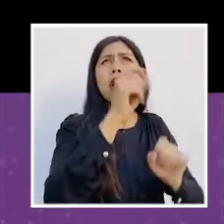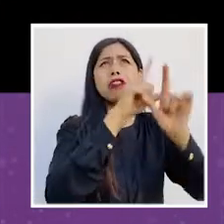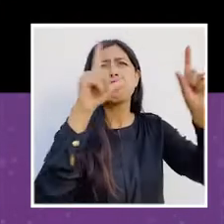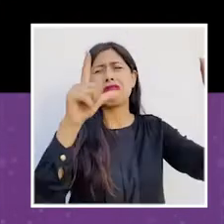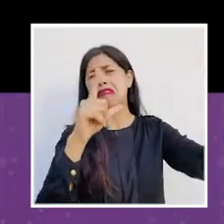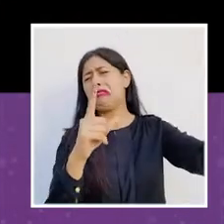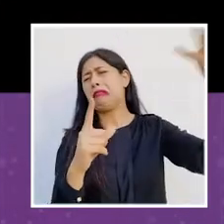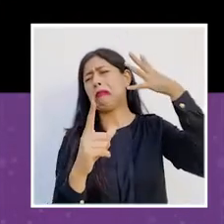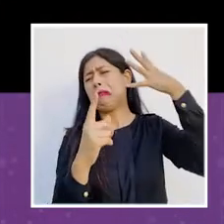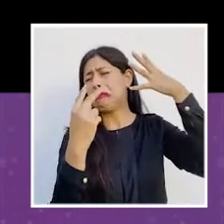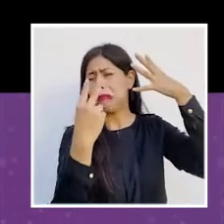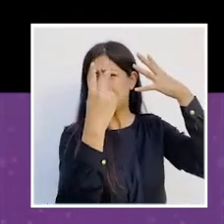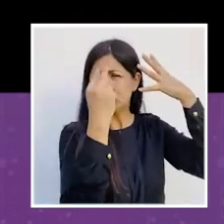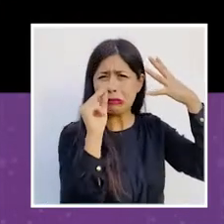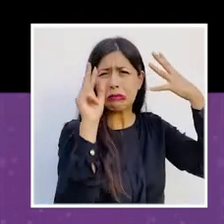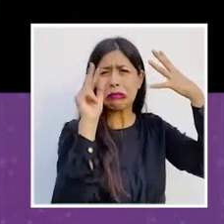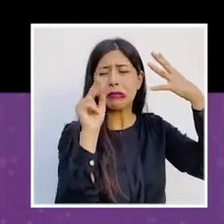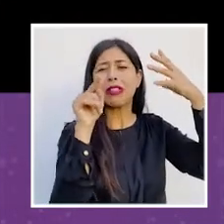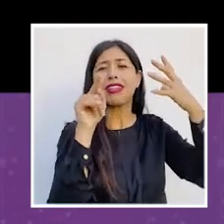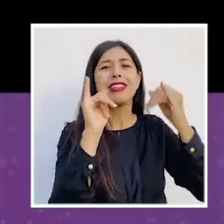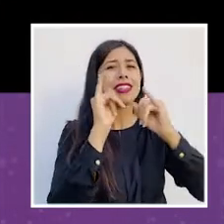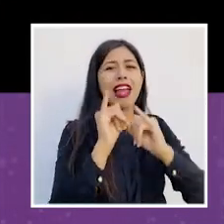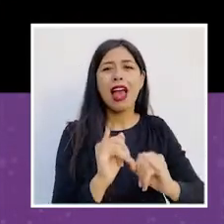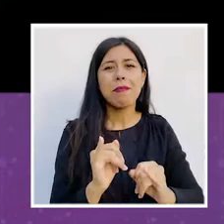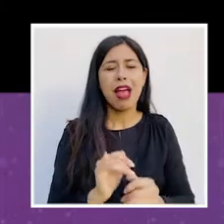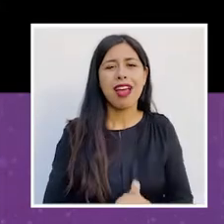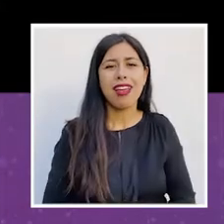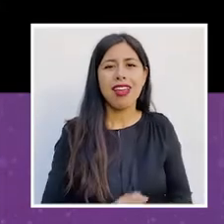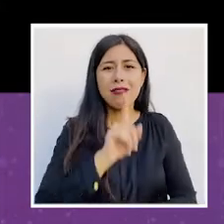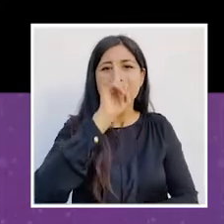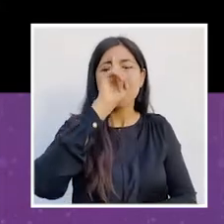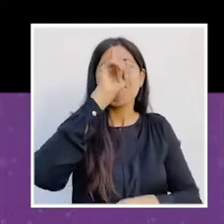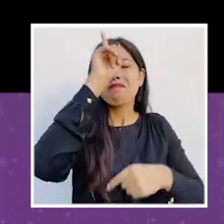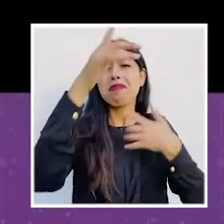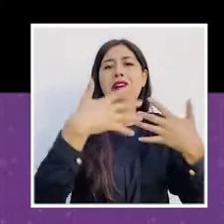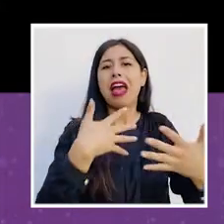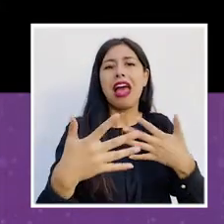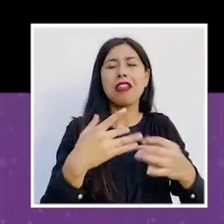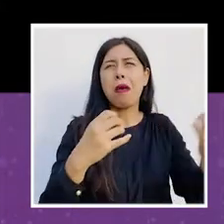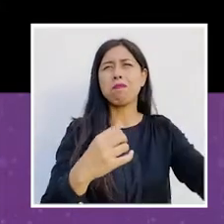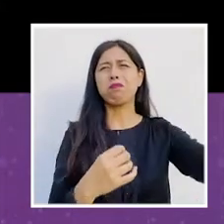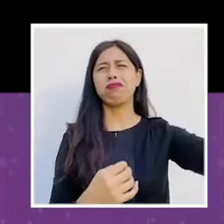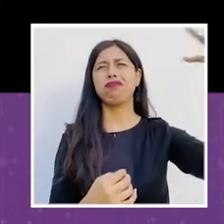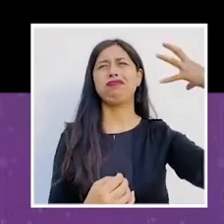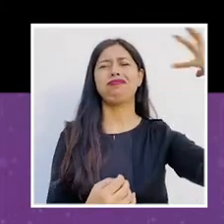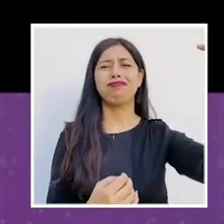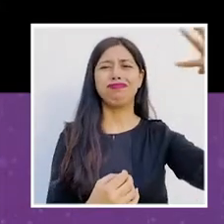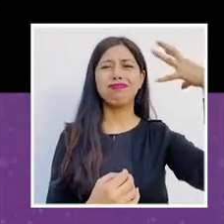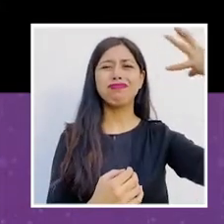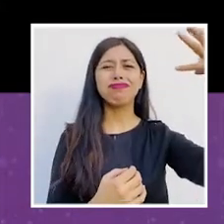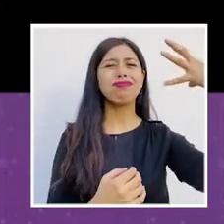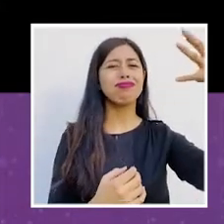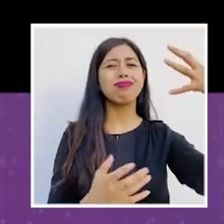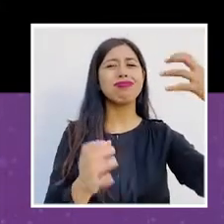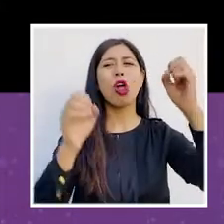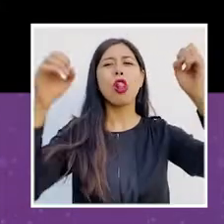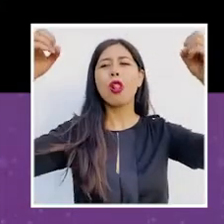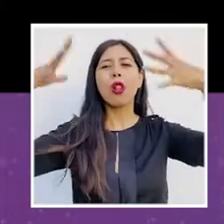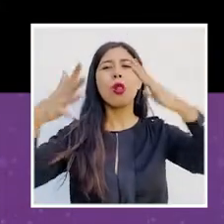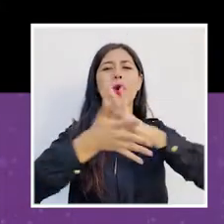encandilándonos, brillándonos, brillando de una manera tan intensa que